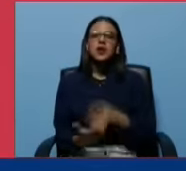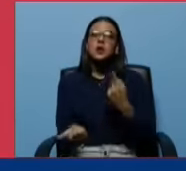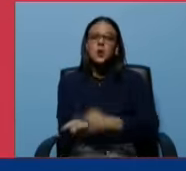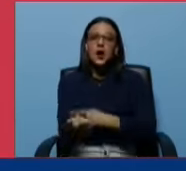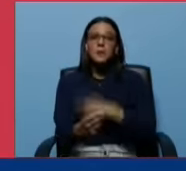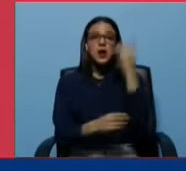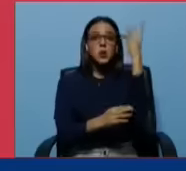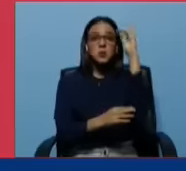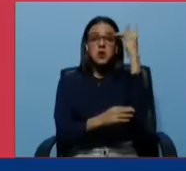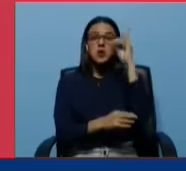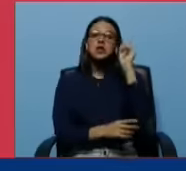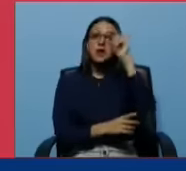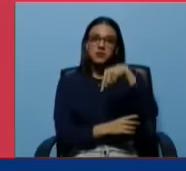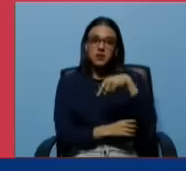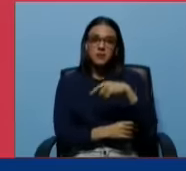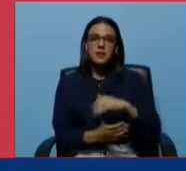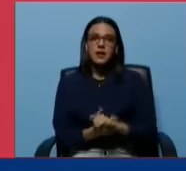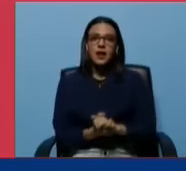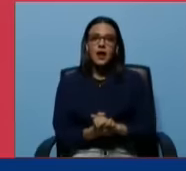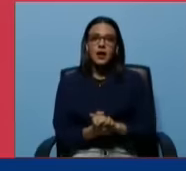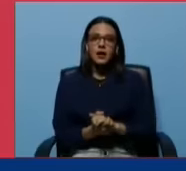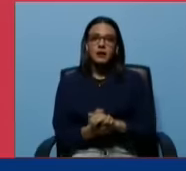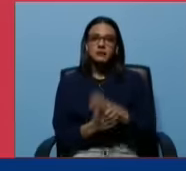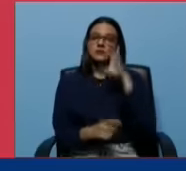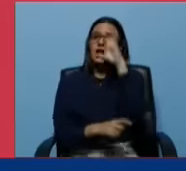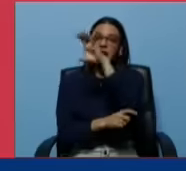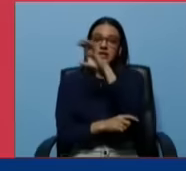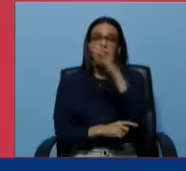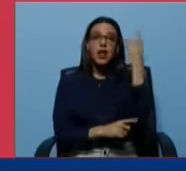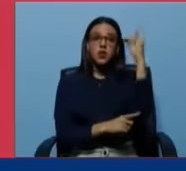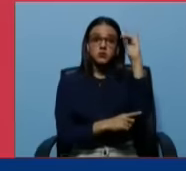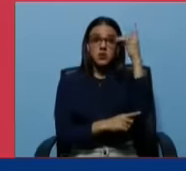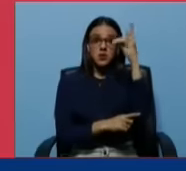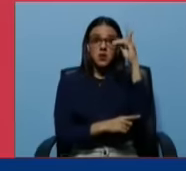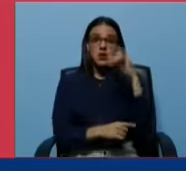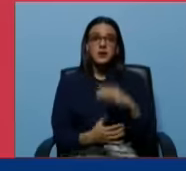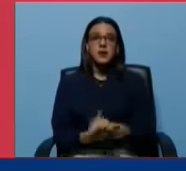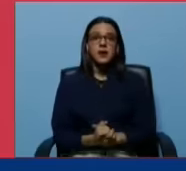Bolivia, del Estado Plurinacional de Bolivia,